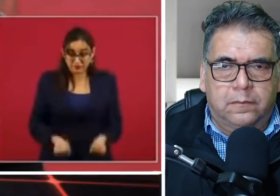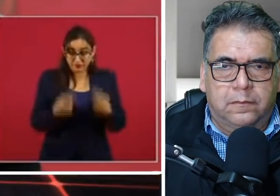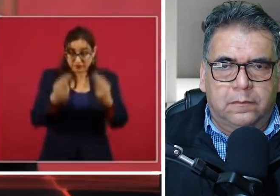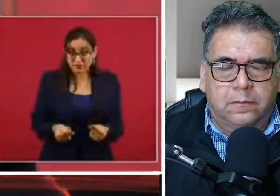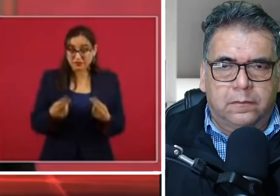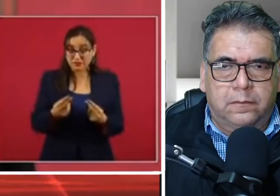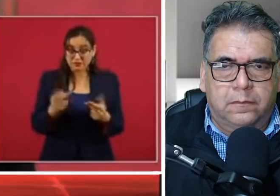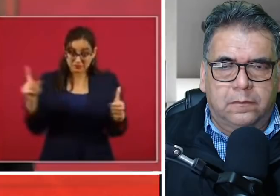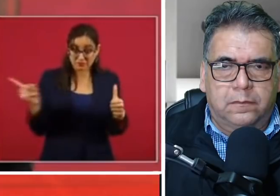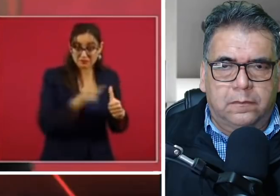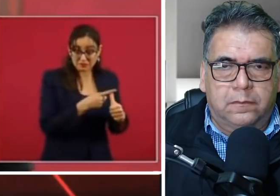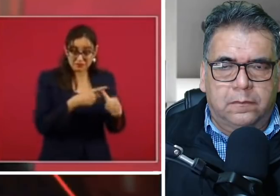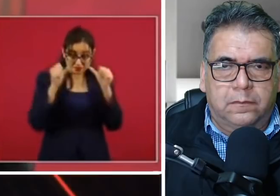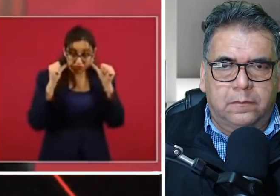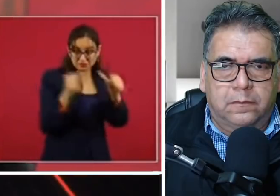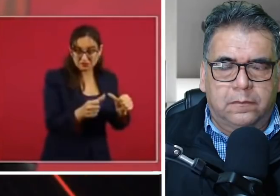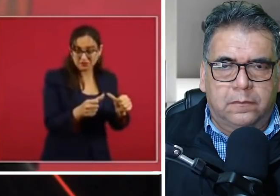vamos a poder garantizar